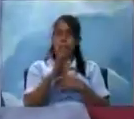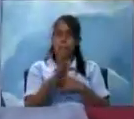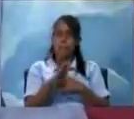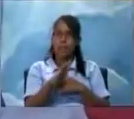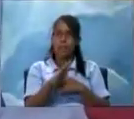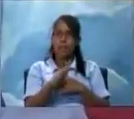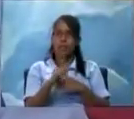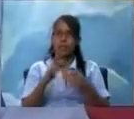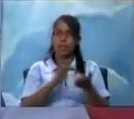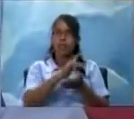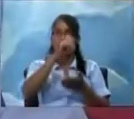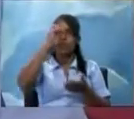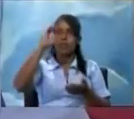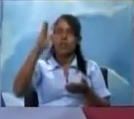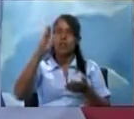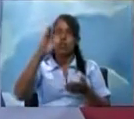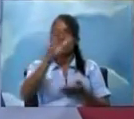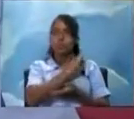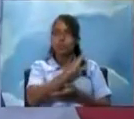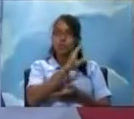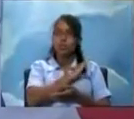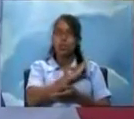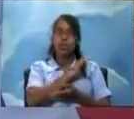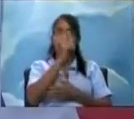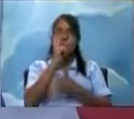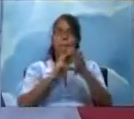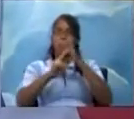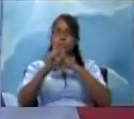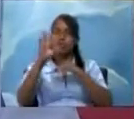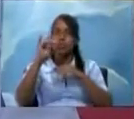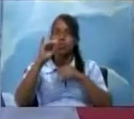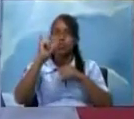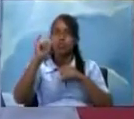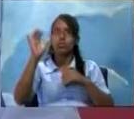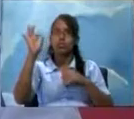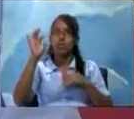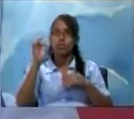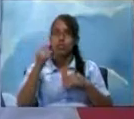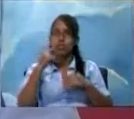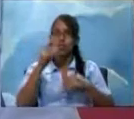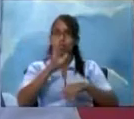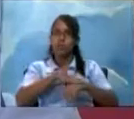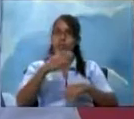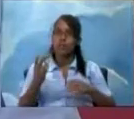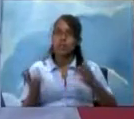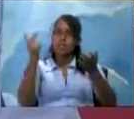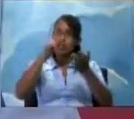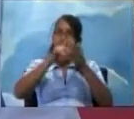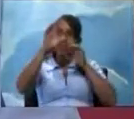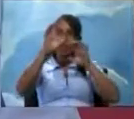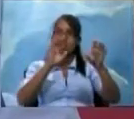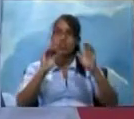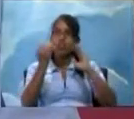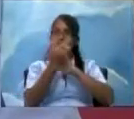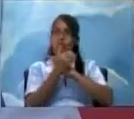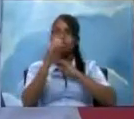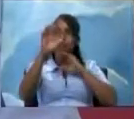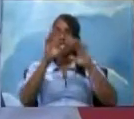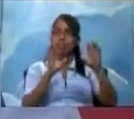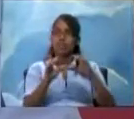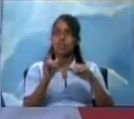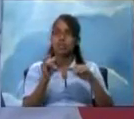Adelante, Arthur. Gloria a Dios. Me toca el verso 8 y el 9. Dice así: porque se levantará nación contra